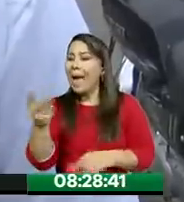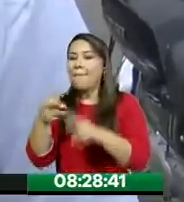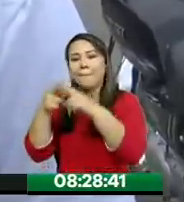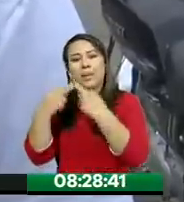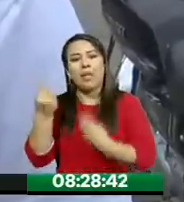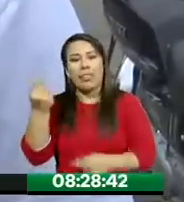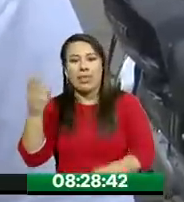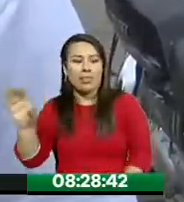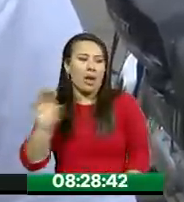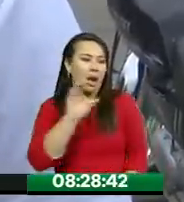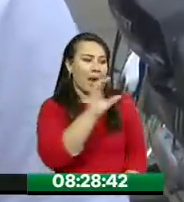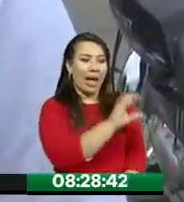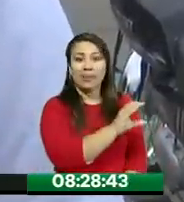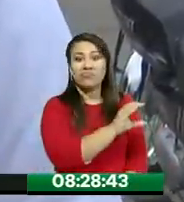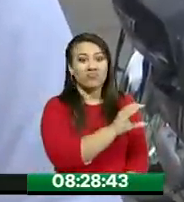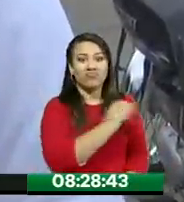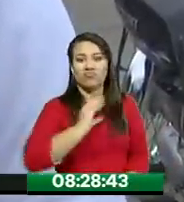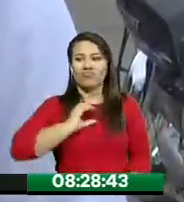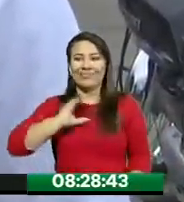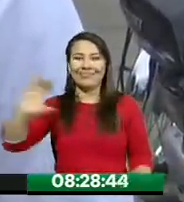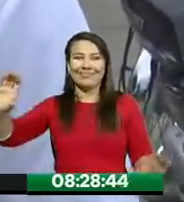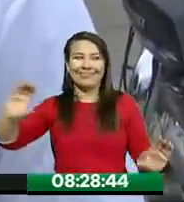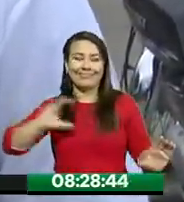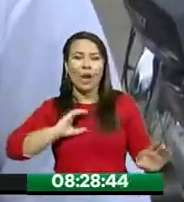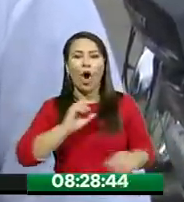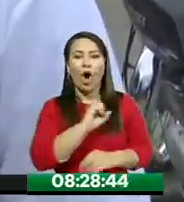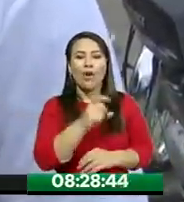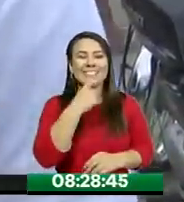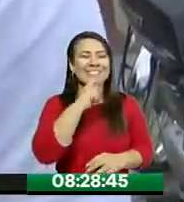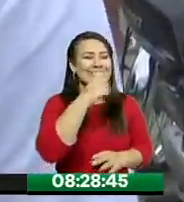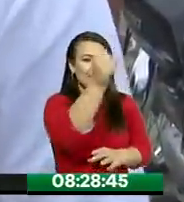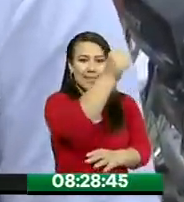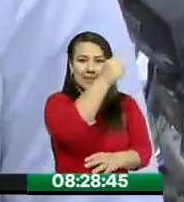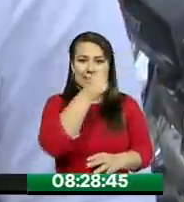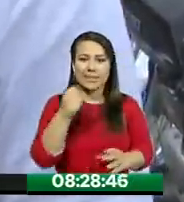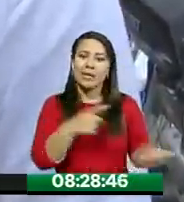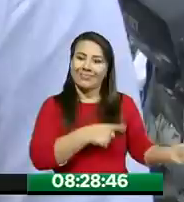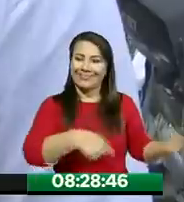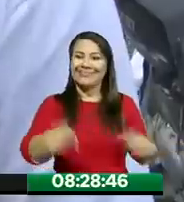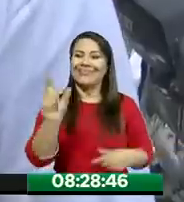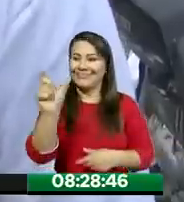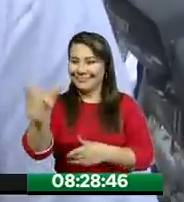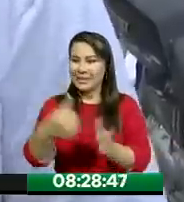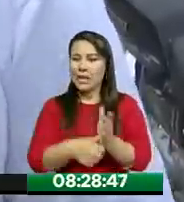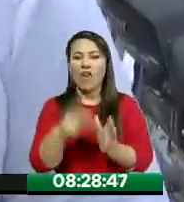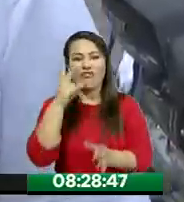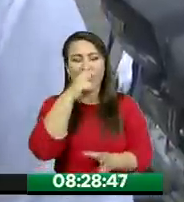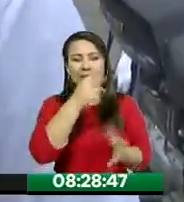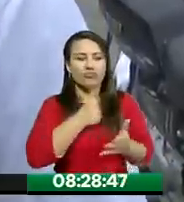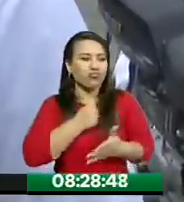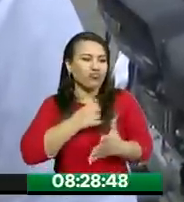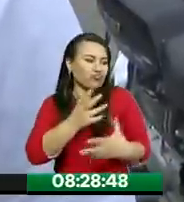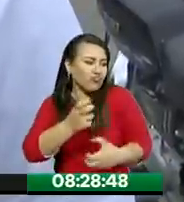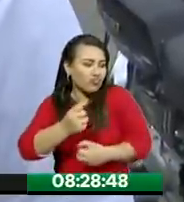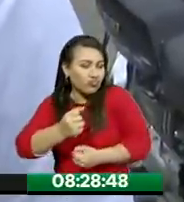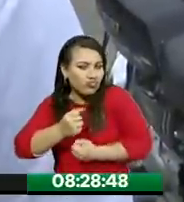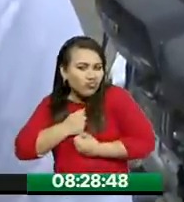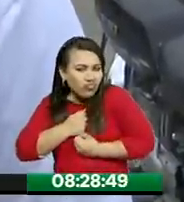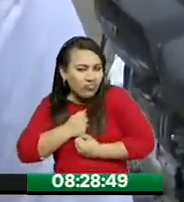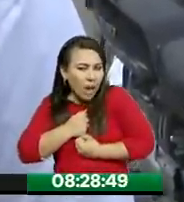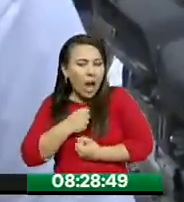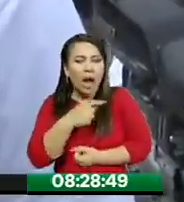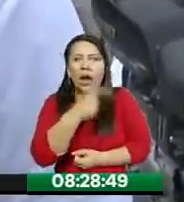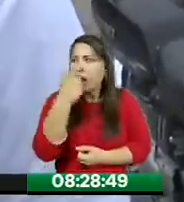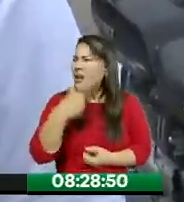ciclista atropellado en las calles Portete y Avenida del Ejército. Esto es al suroeste de Guayaquil. En el sector